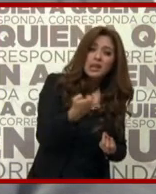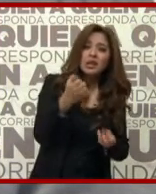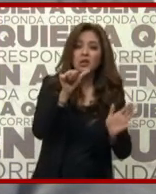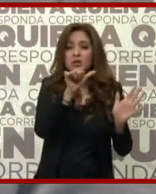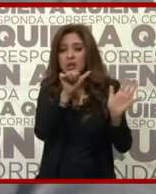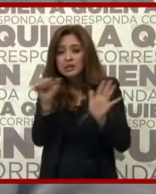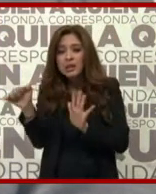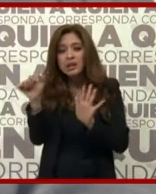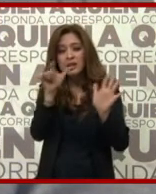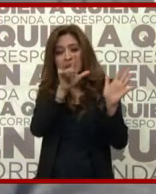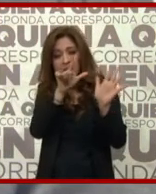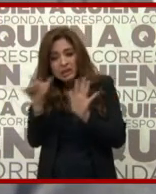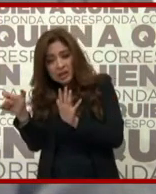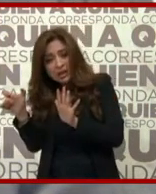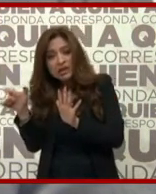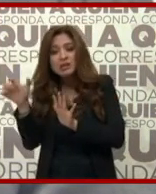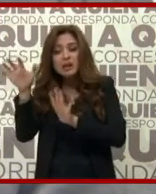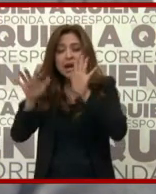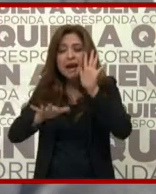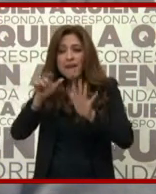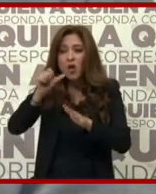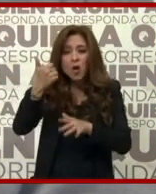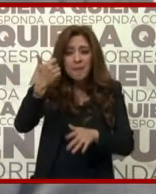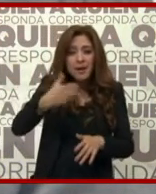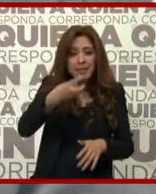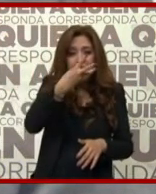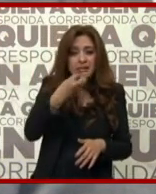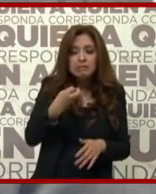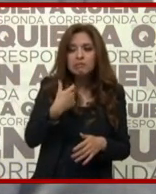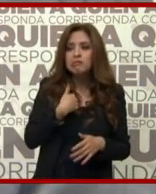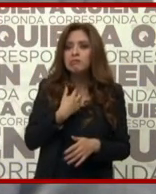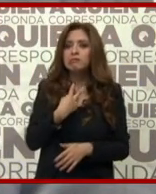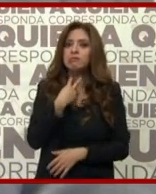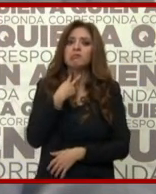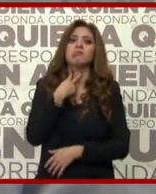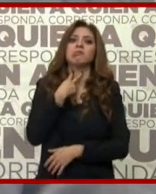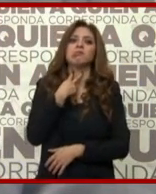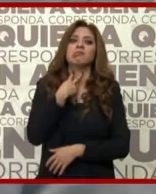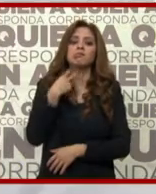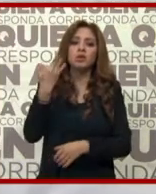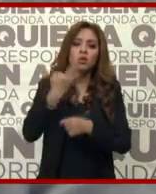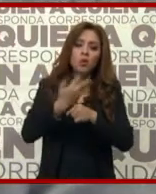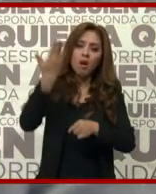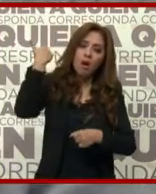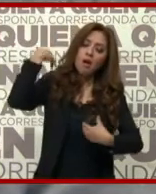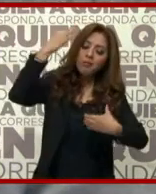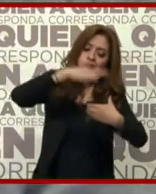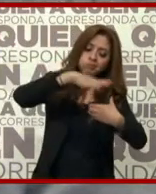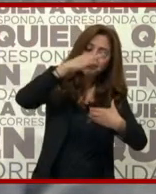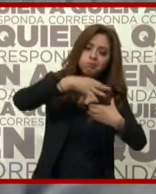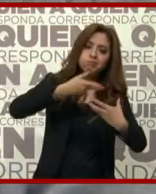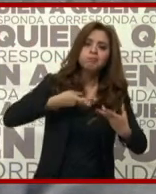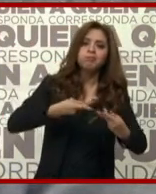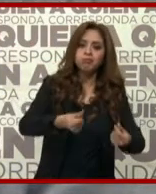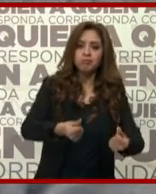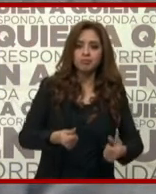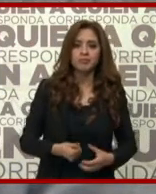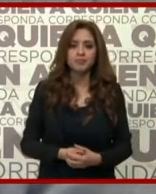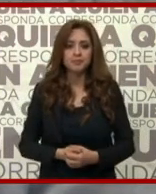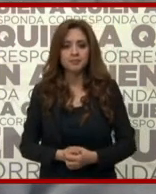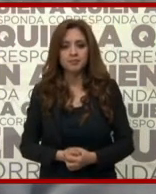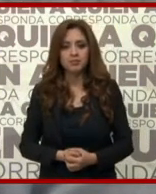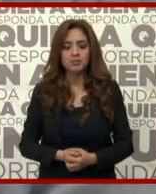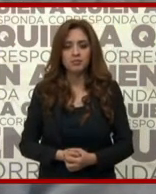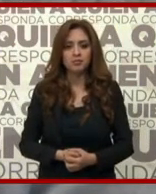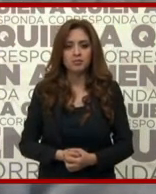700 pesos, el más barato es de 500 pesos. Entonces lo que llevábamos de ahorros no nos cubrió para